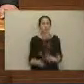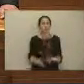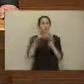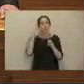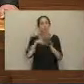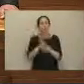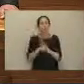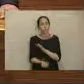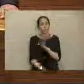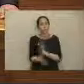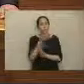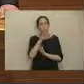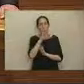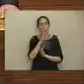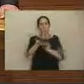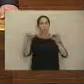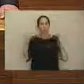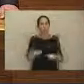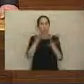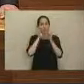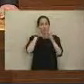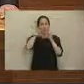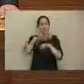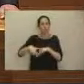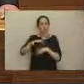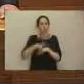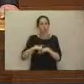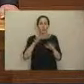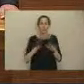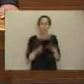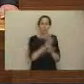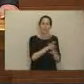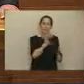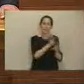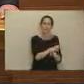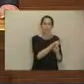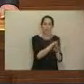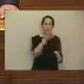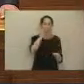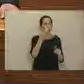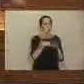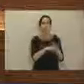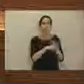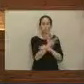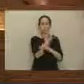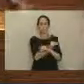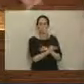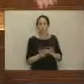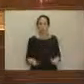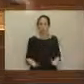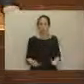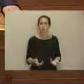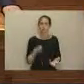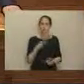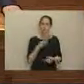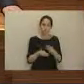impulsar la atención a la gravedad en el área, rechazamos que esta apertura se haga a costa de eliminar o desvirtuar otros recursos imprescindibles. Y eso es